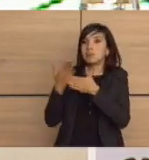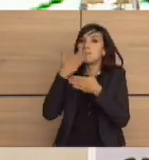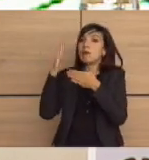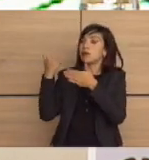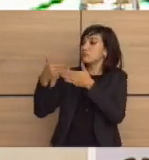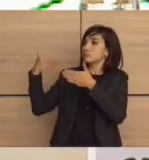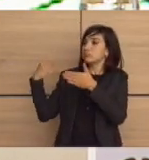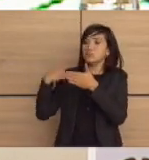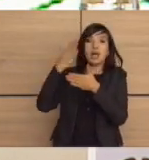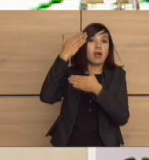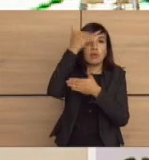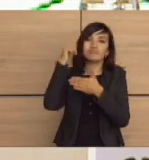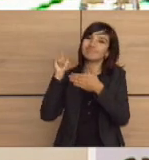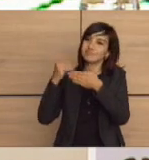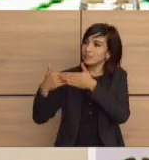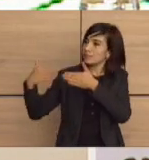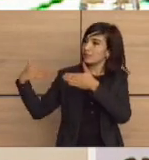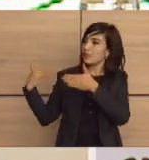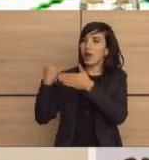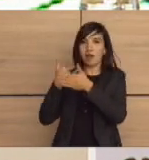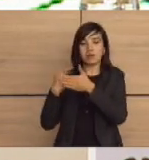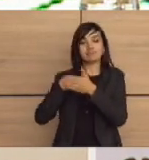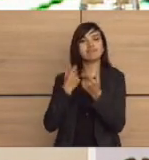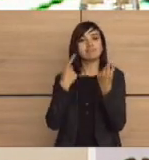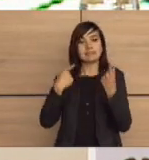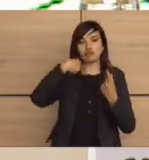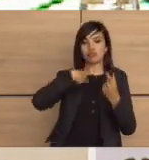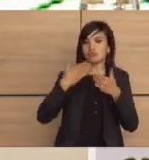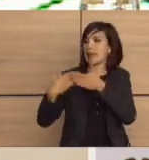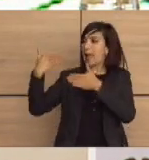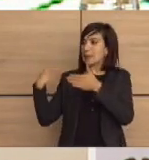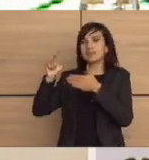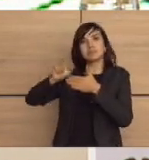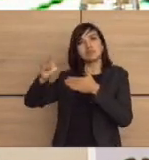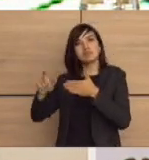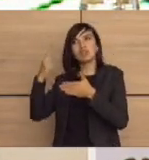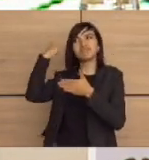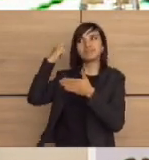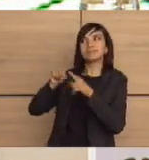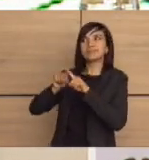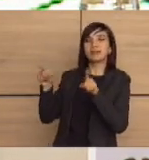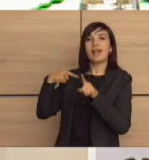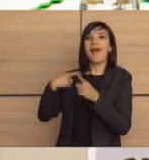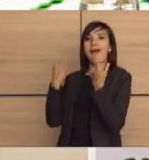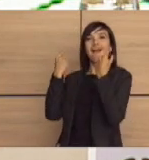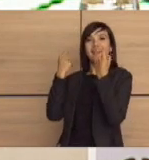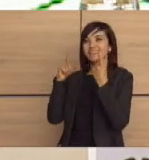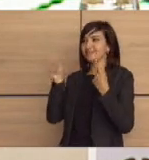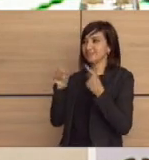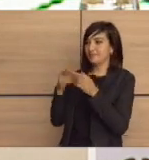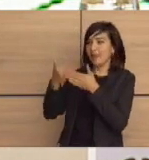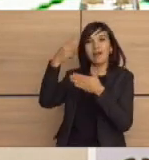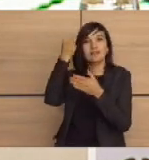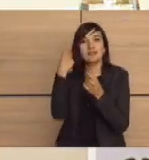lograr entender la diversidad, es lograr entender la forma como el mundo ha cambiado. Es, por ejemplo, entender que la